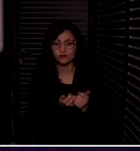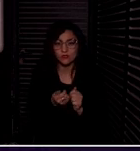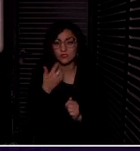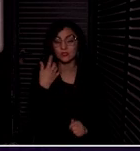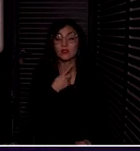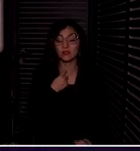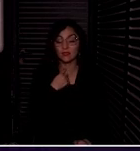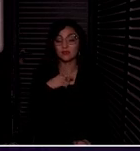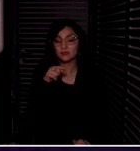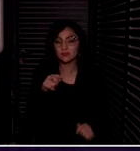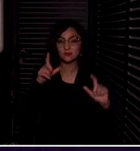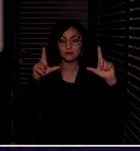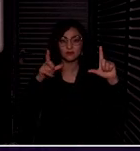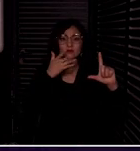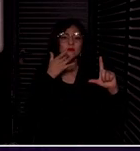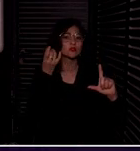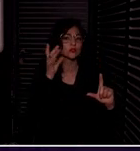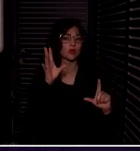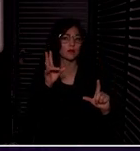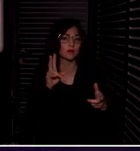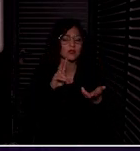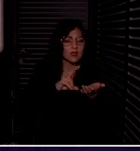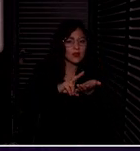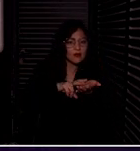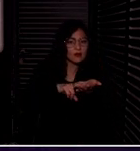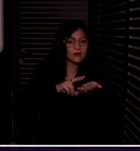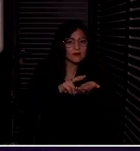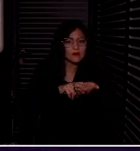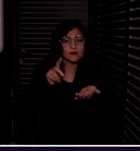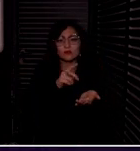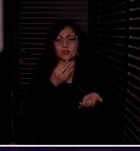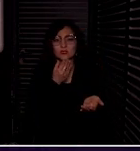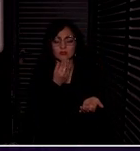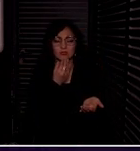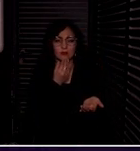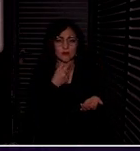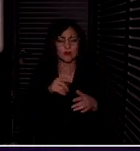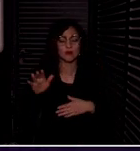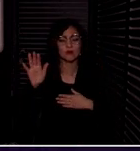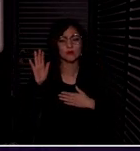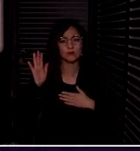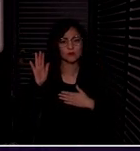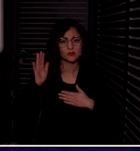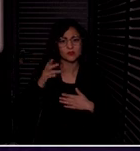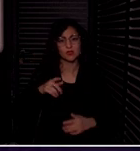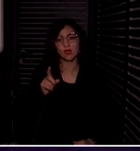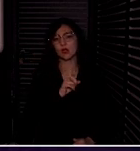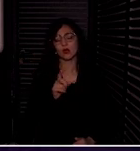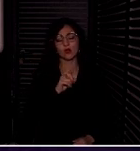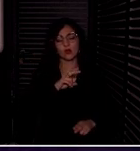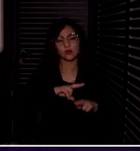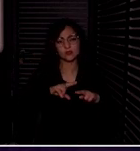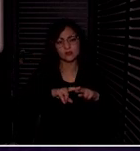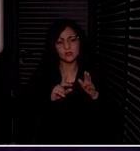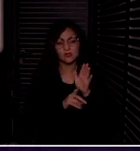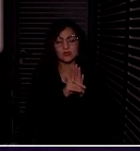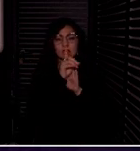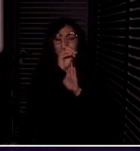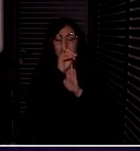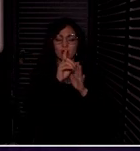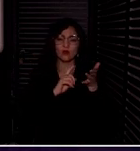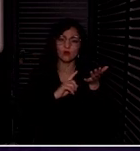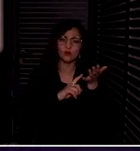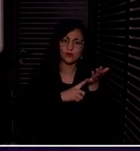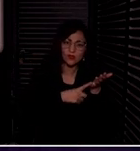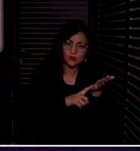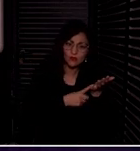porque no solo se da la realidad inmersiva, sino que se supone que la promesa del nuevo desarrollo tecnológico, de las nuevas aplicaciones que